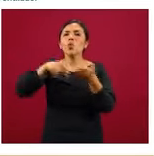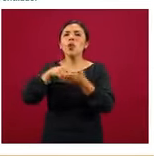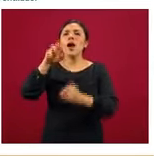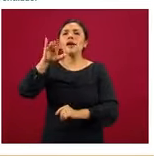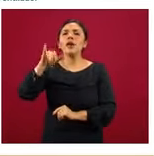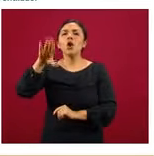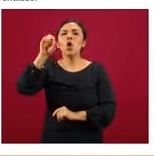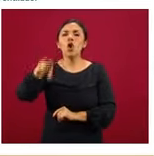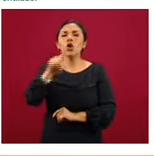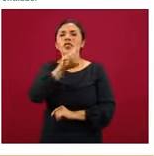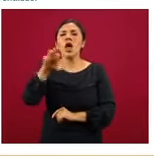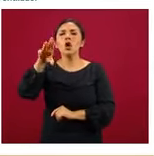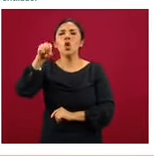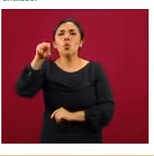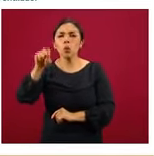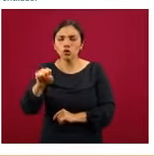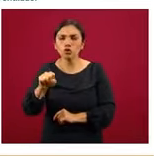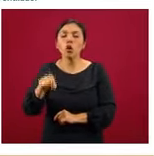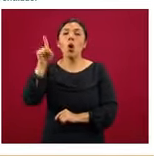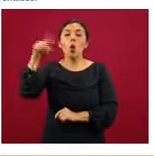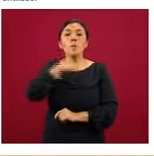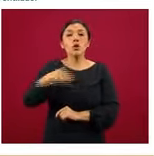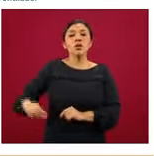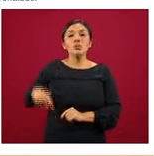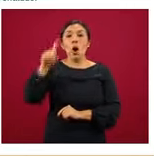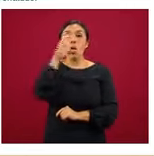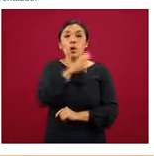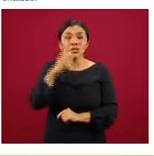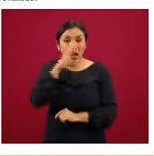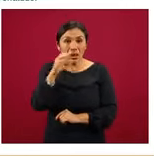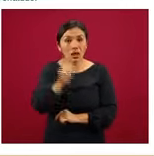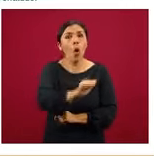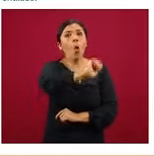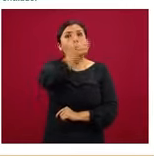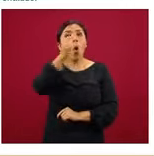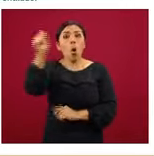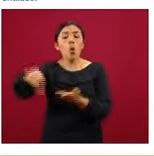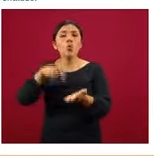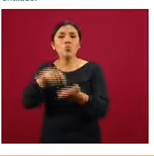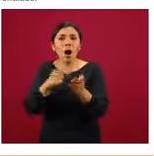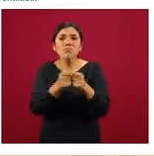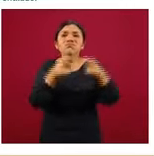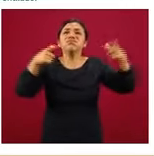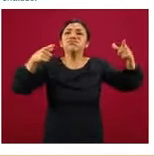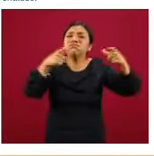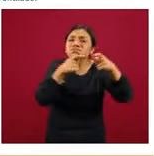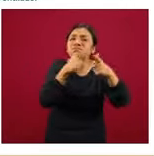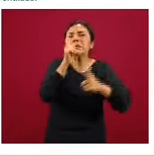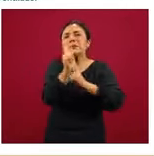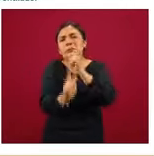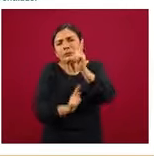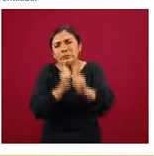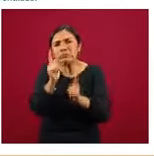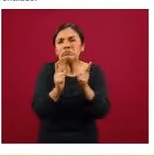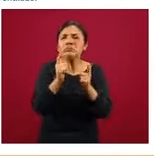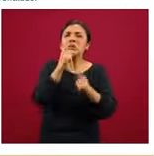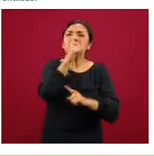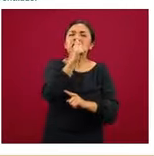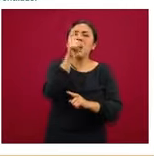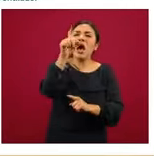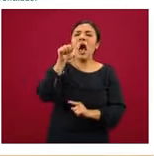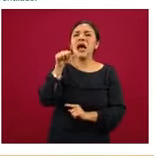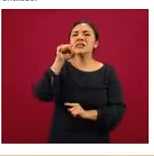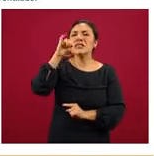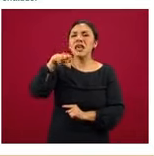Romos, también el municipio de Aguascalientes, mientras que otros crecen pero a una velocidad menor, Asientos y